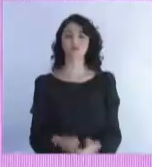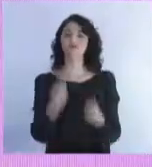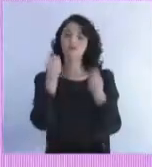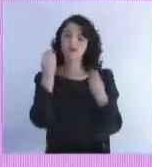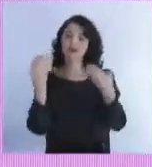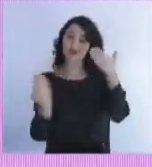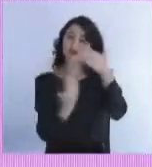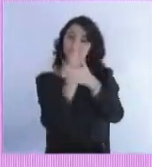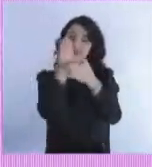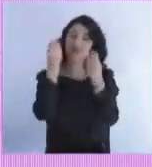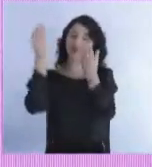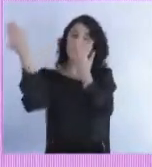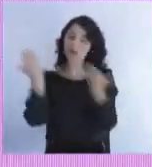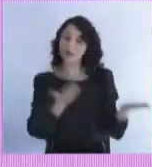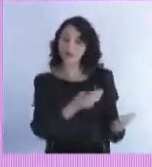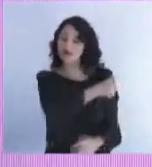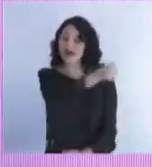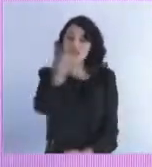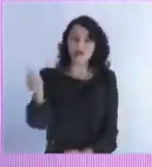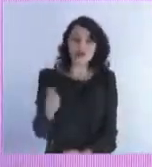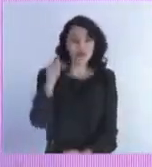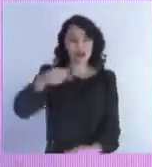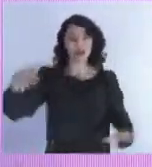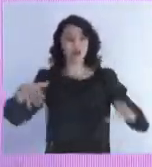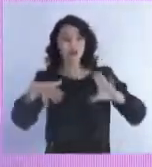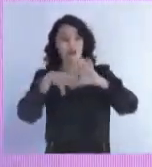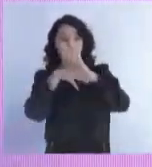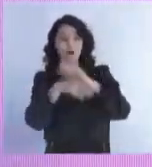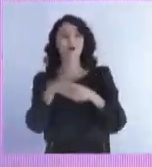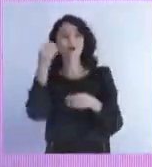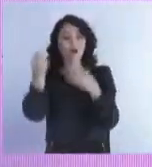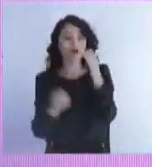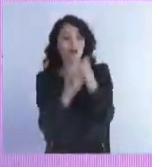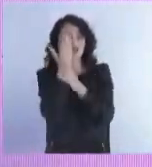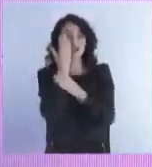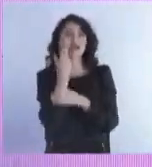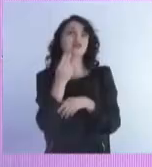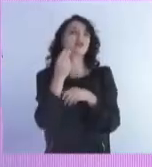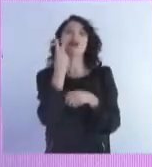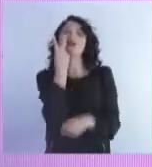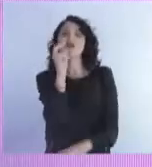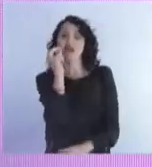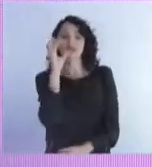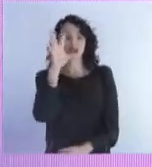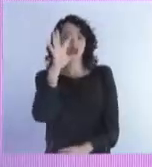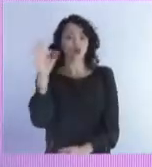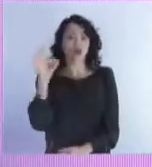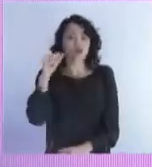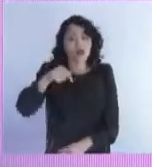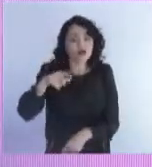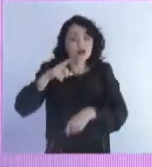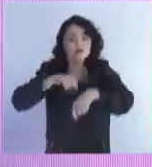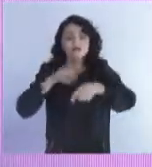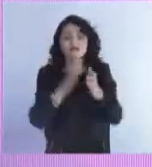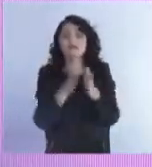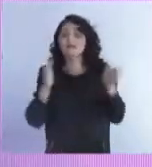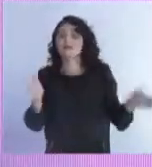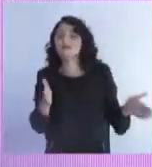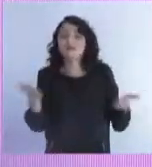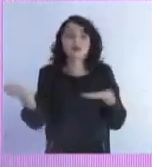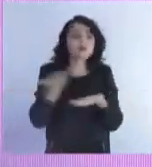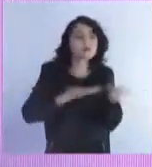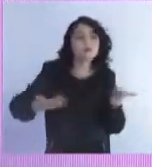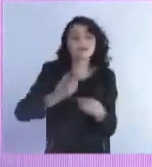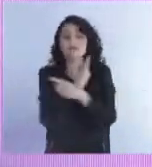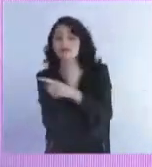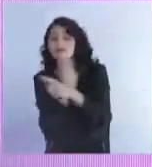días, bienvenidos a todos a este encuentro Innovación 2050. Este espacio tiene como objeto discutir,